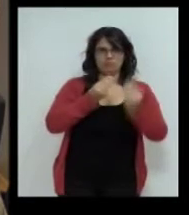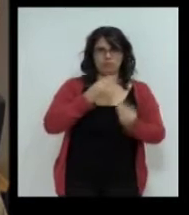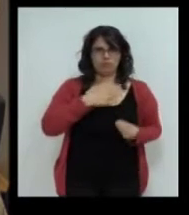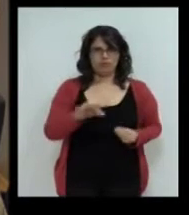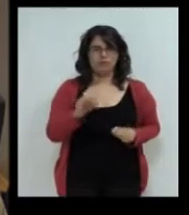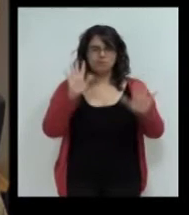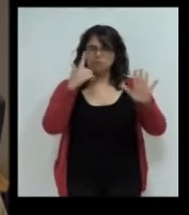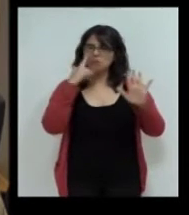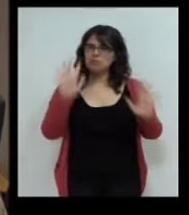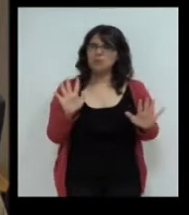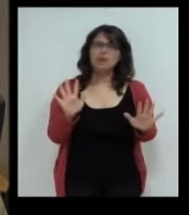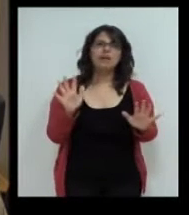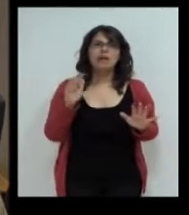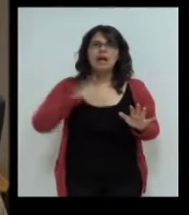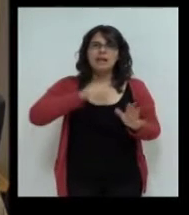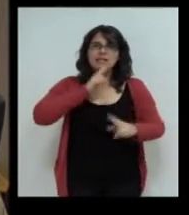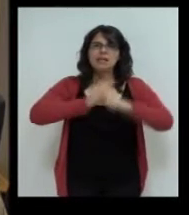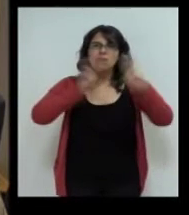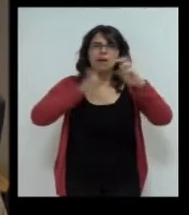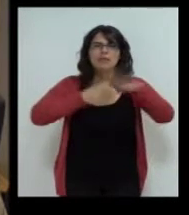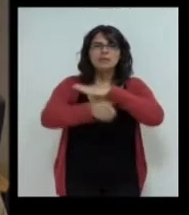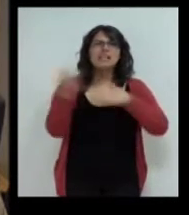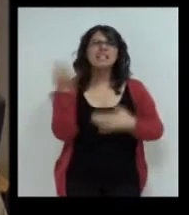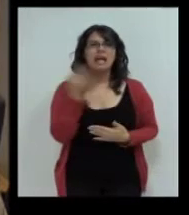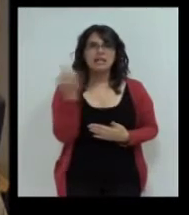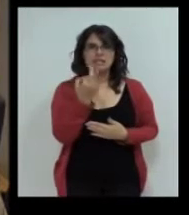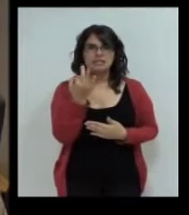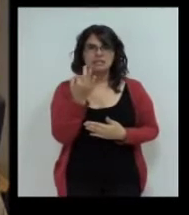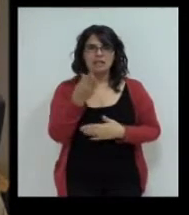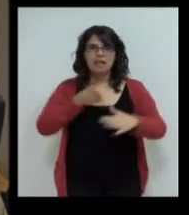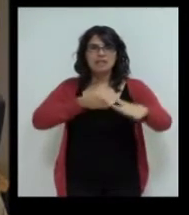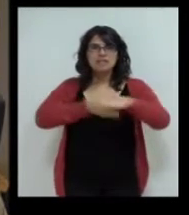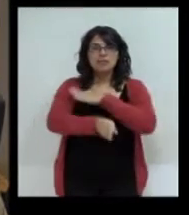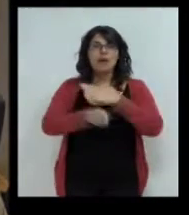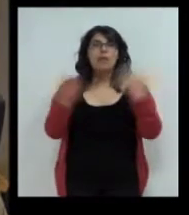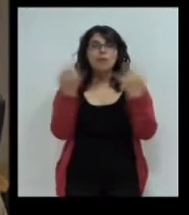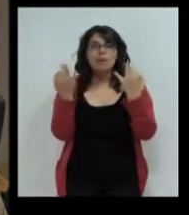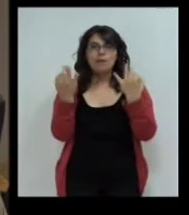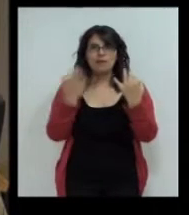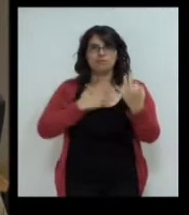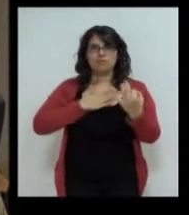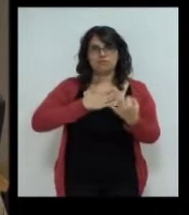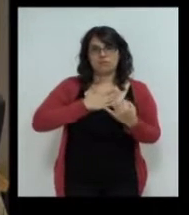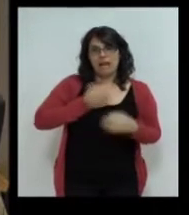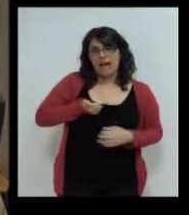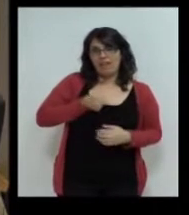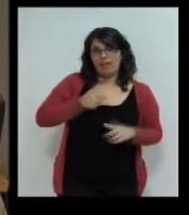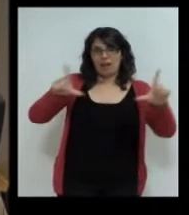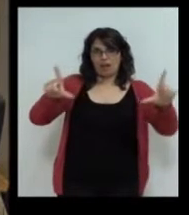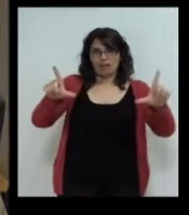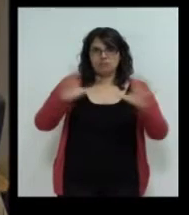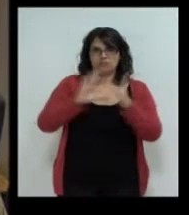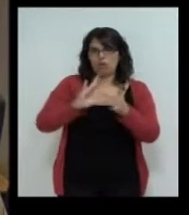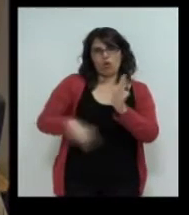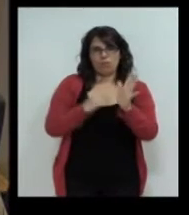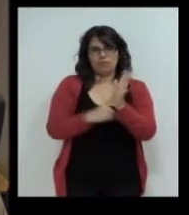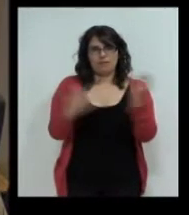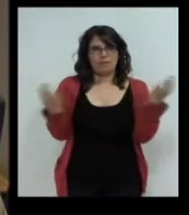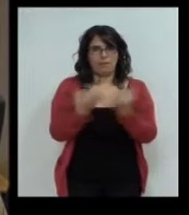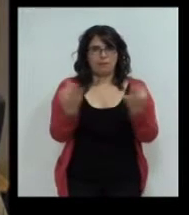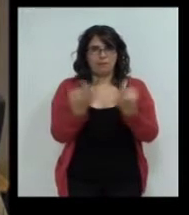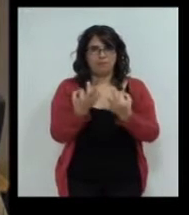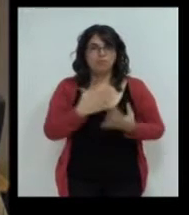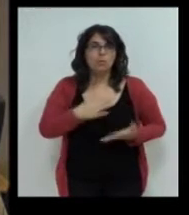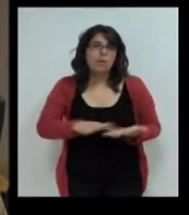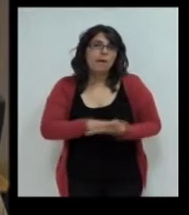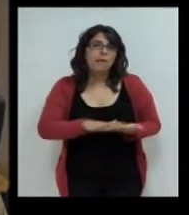bueno, vamos a ver, aquí es que, ¿qué es accesibilidad? Pues yo creo que la accesibilidad es a la cadena completa. Entonces, citando, se puede hablar